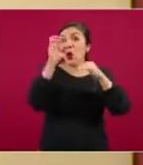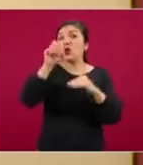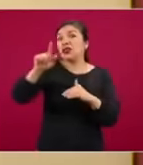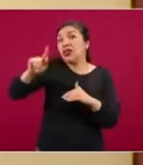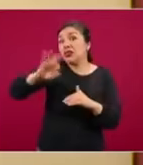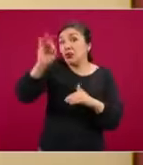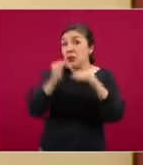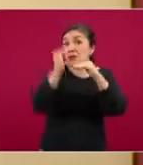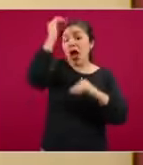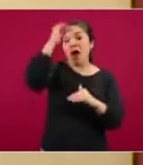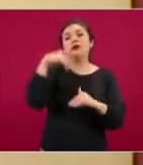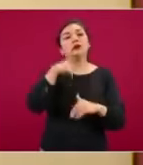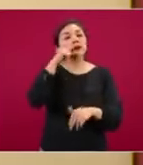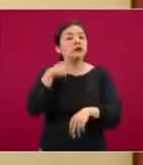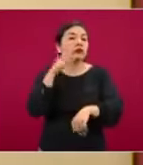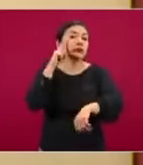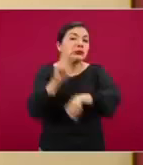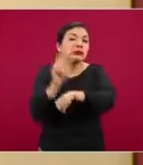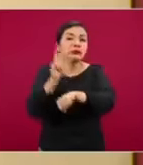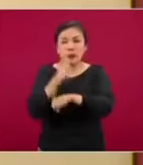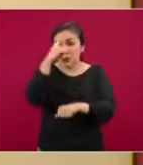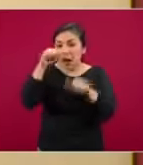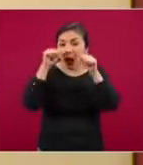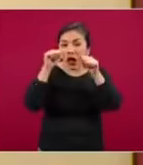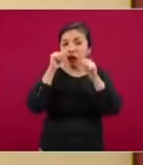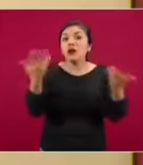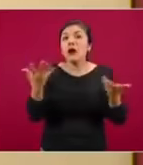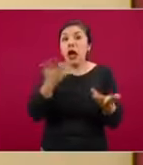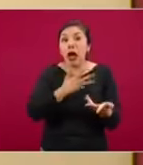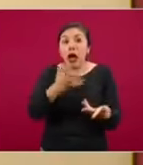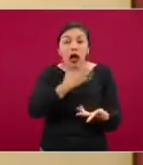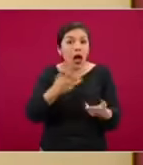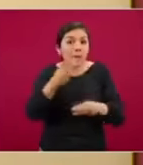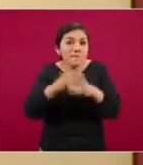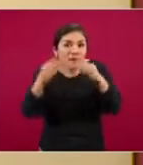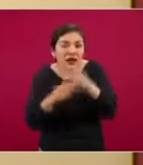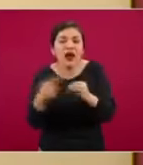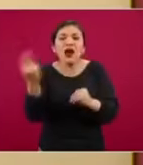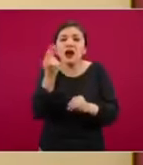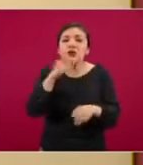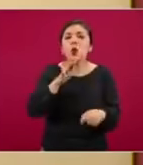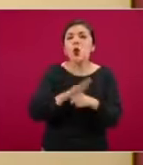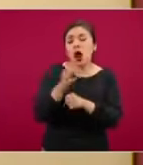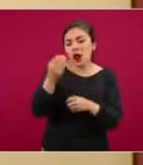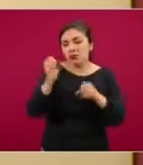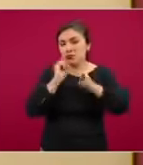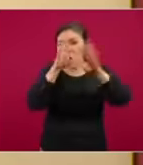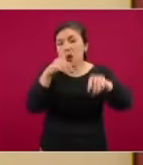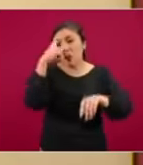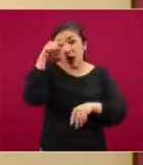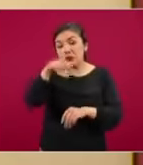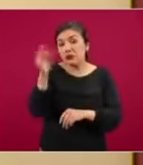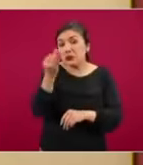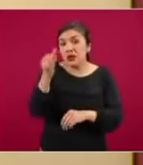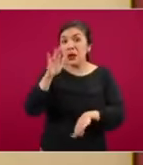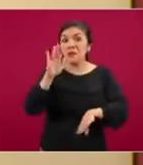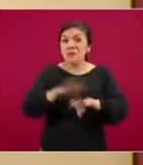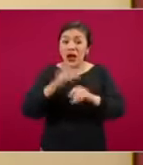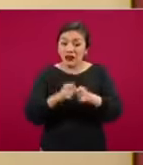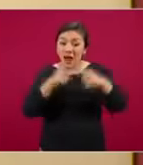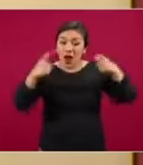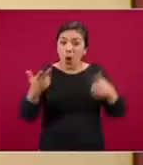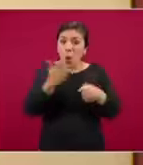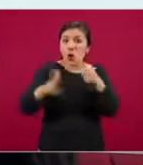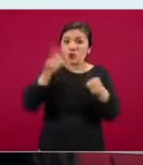70, para estar siempre muy pendiente de que tengan todo lo que se requiera para que si necesitan reconvertir o